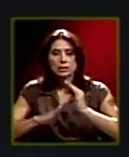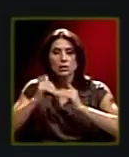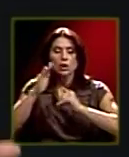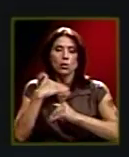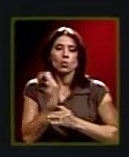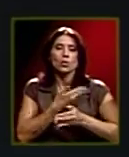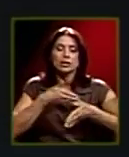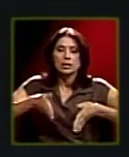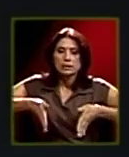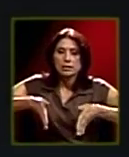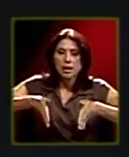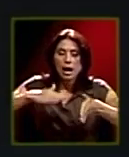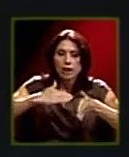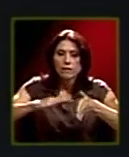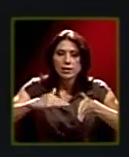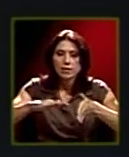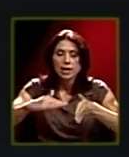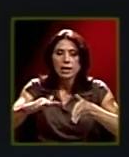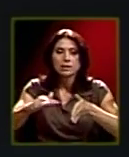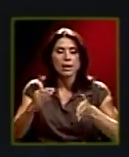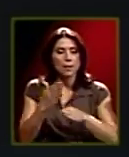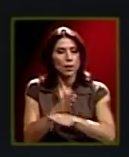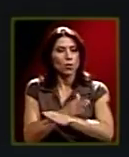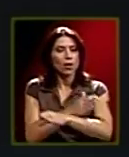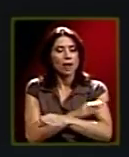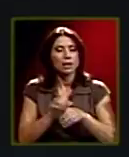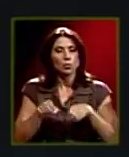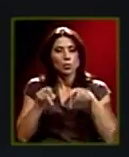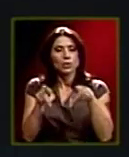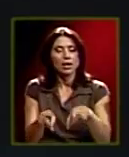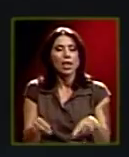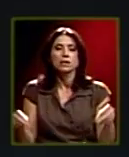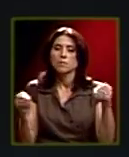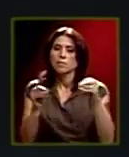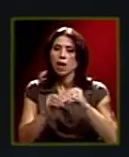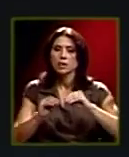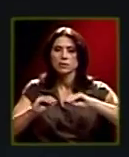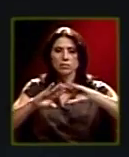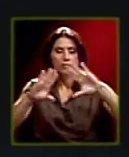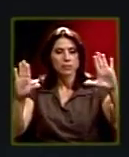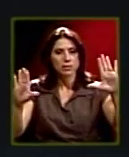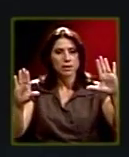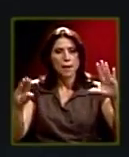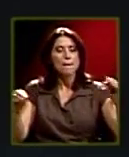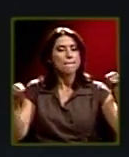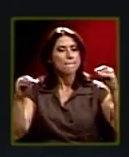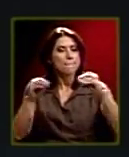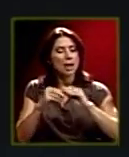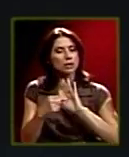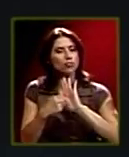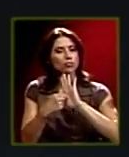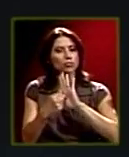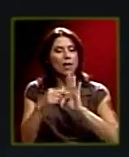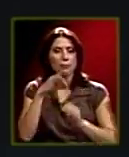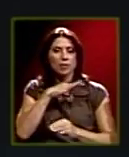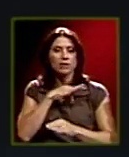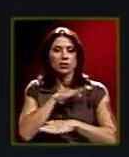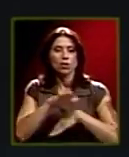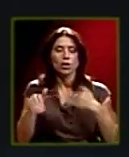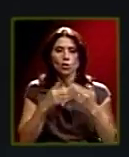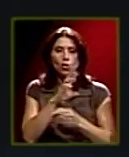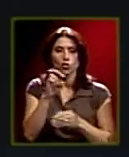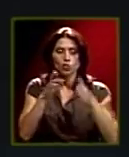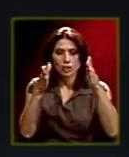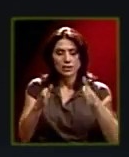las oportunidades, sean mucho más evidentes, mucho más claras en beneficio de todos los costarricenses. Yo